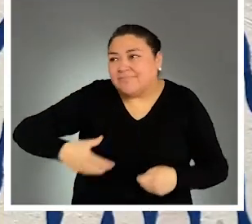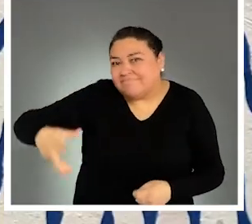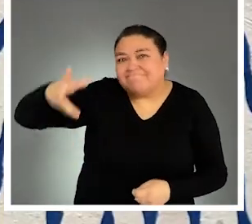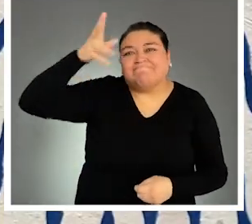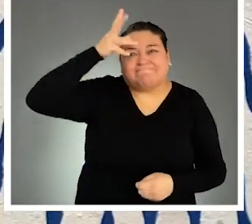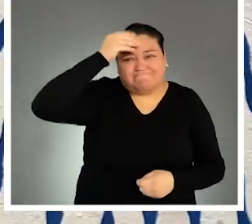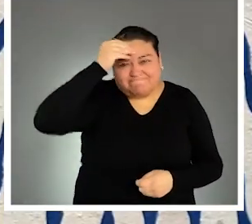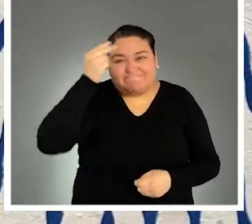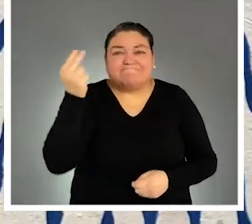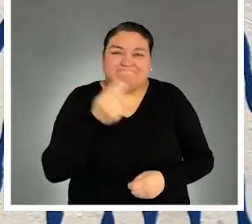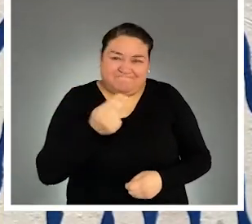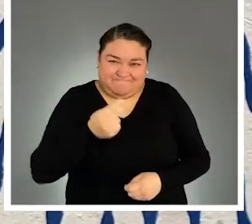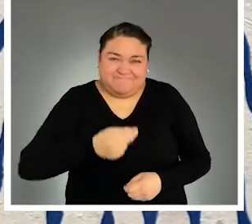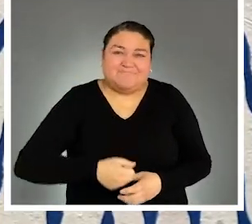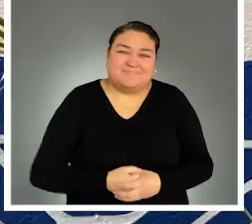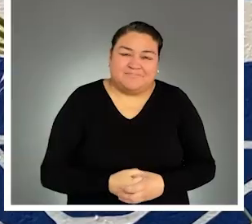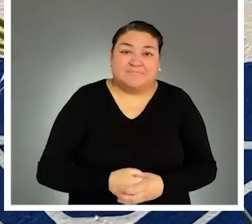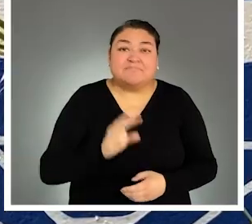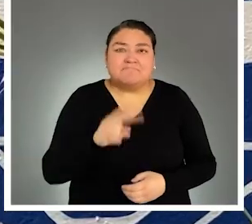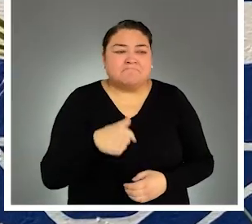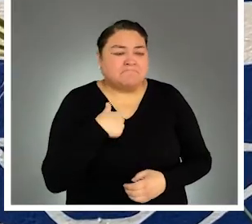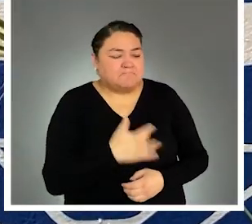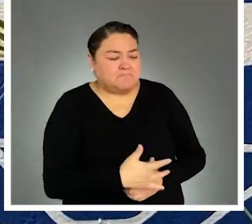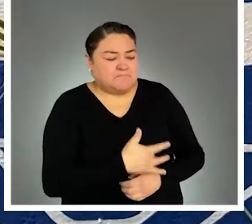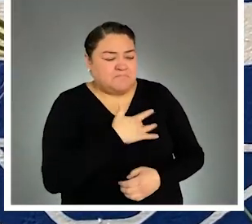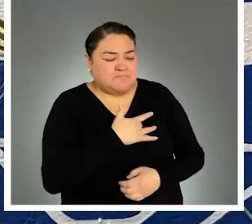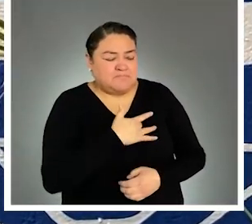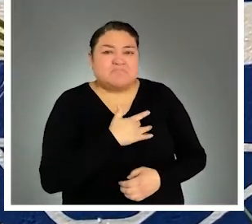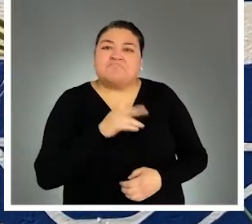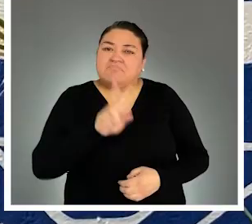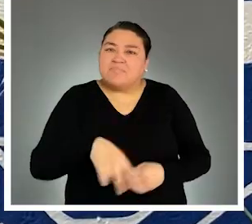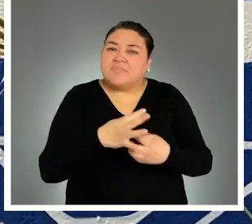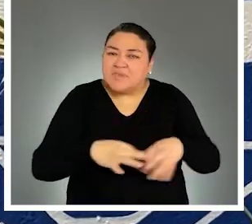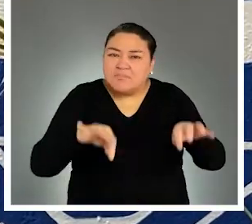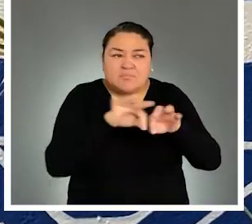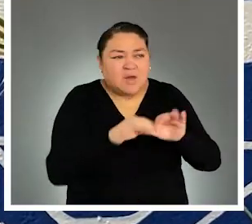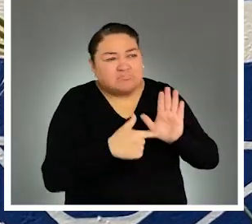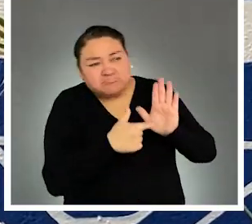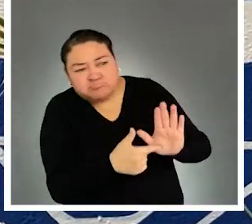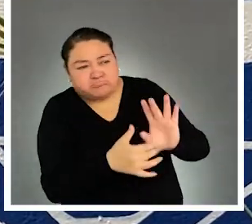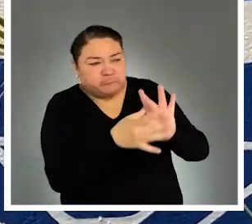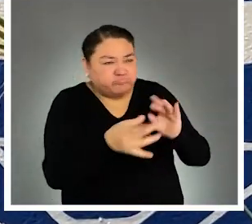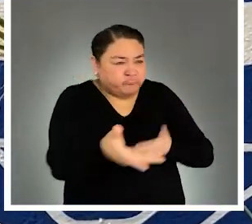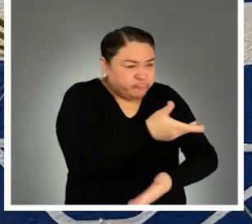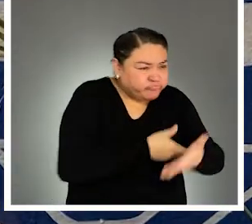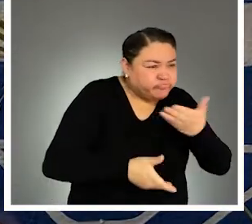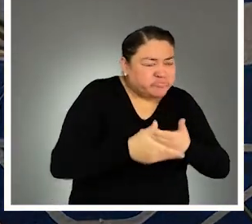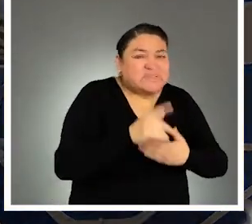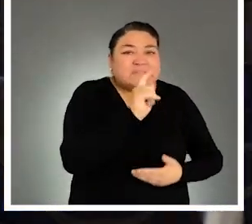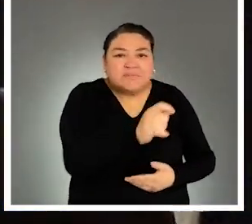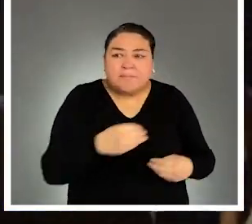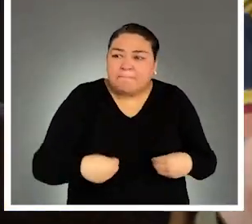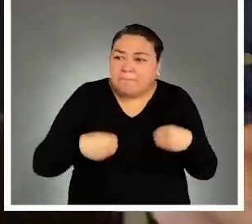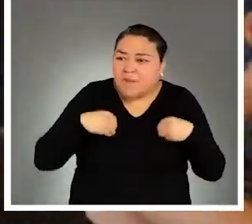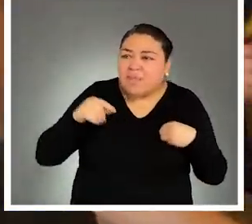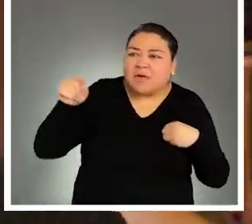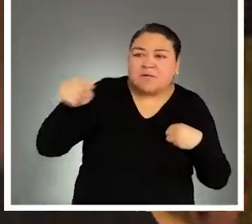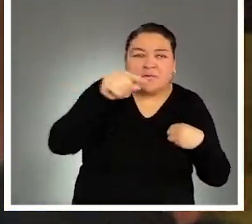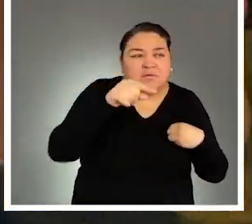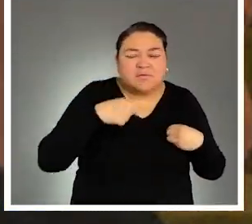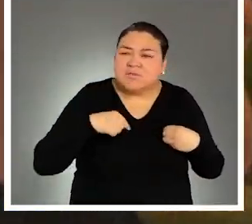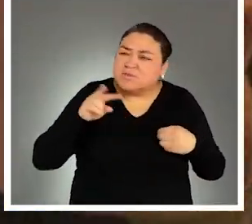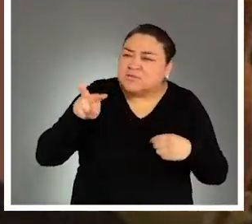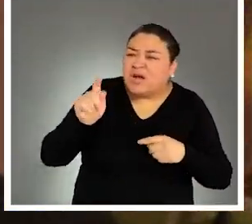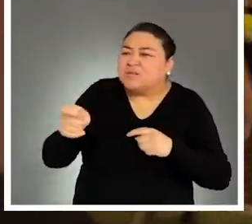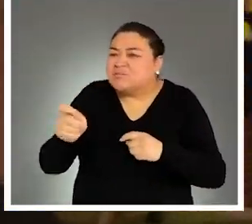que conozcamos todos estos puntos. Siento que es importante dar a conocer perspectivas de vida como